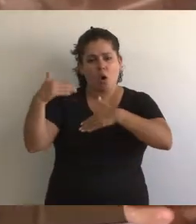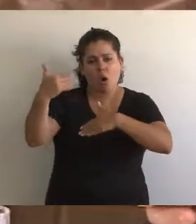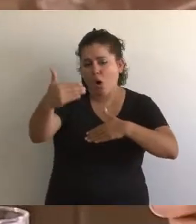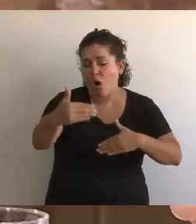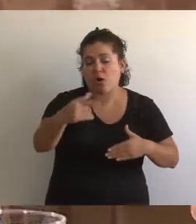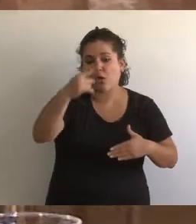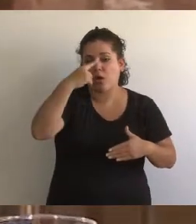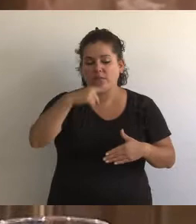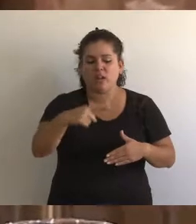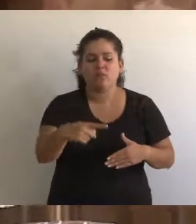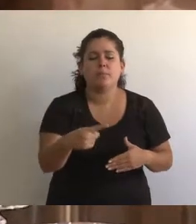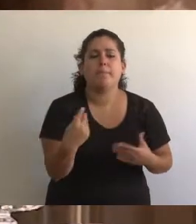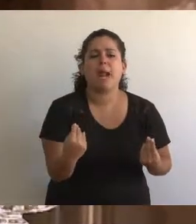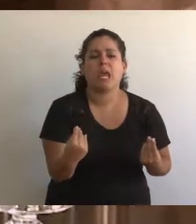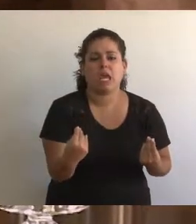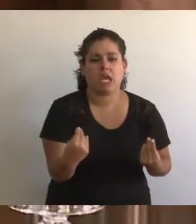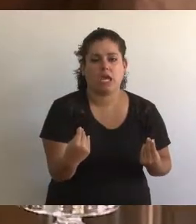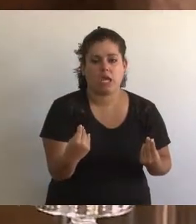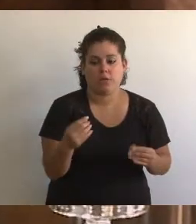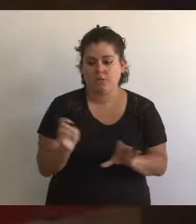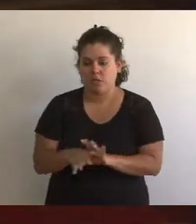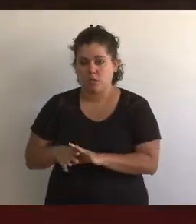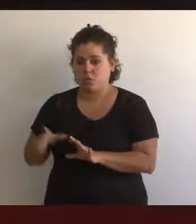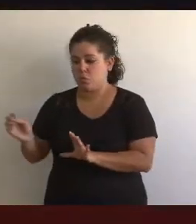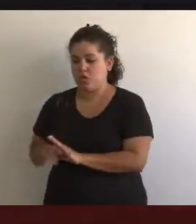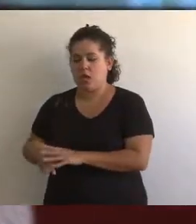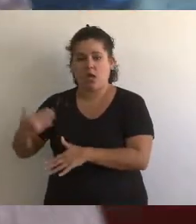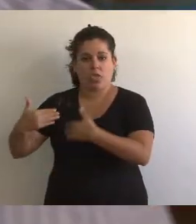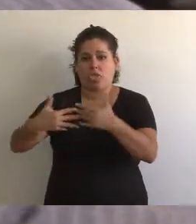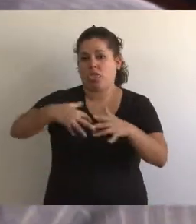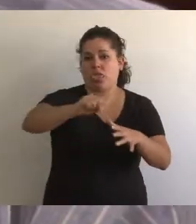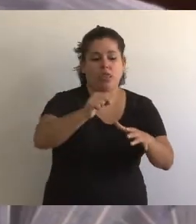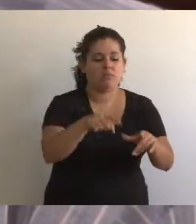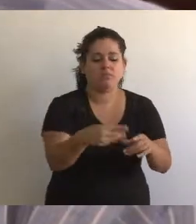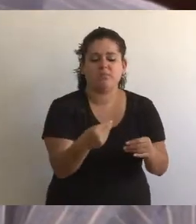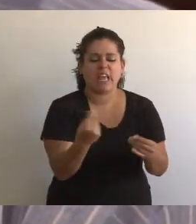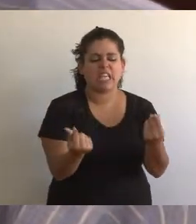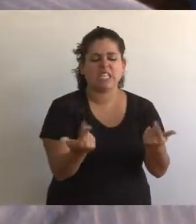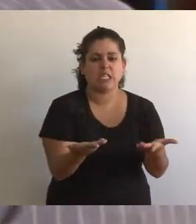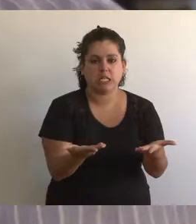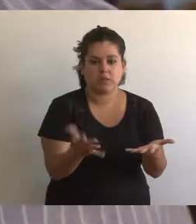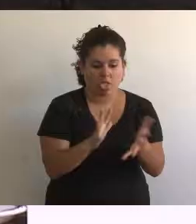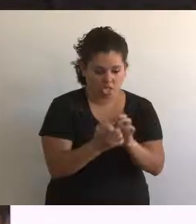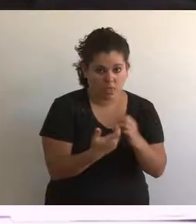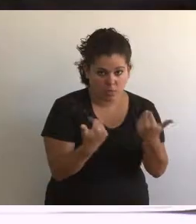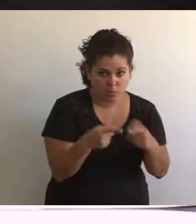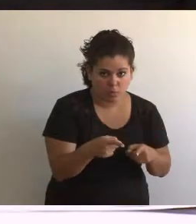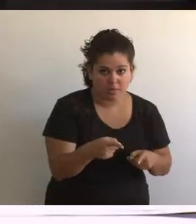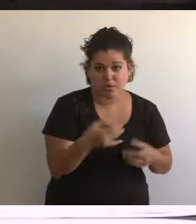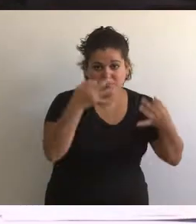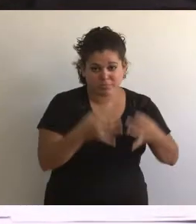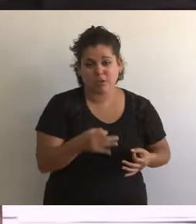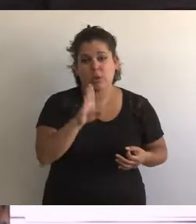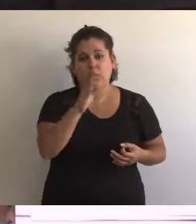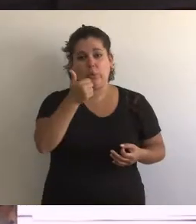para qué nos sirve esa basura que definitivamente no se tiene que